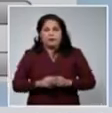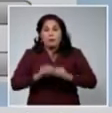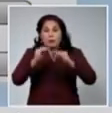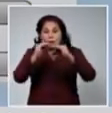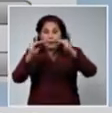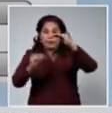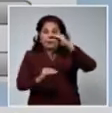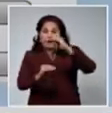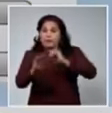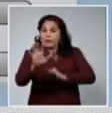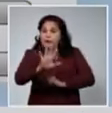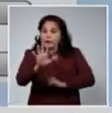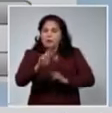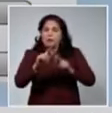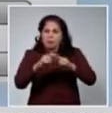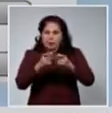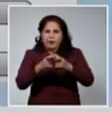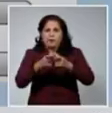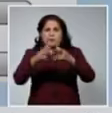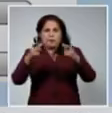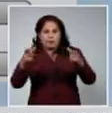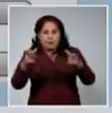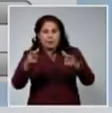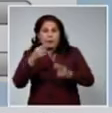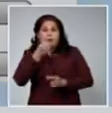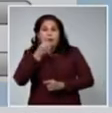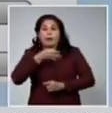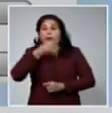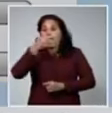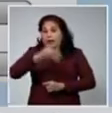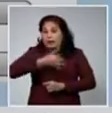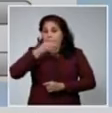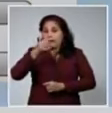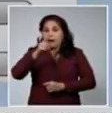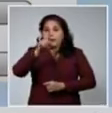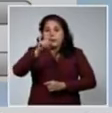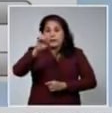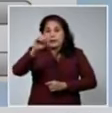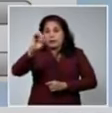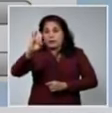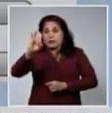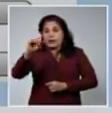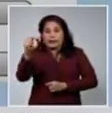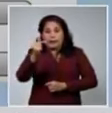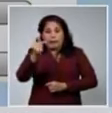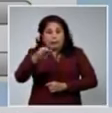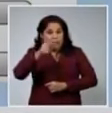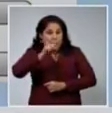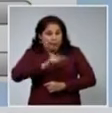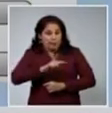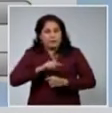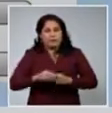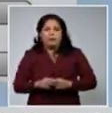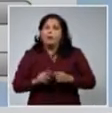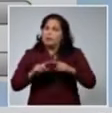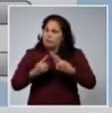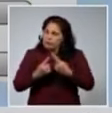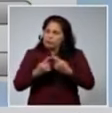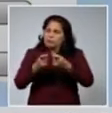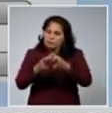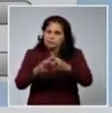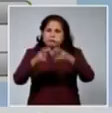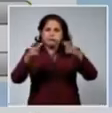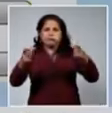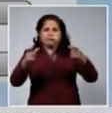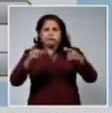cinco pero alto y pudieran decir 307 casos menos continente más para hacerme una cinta